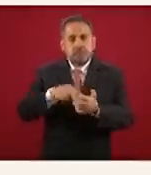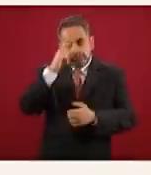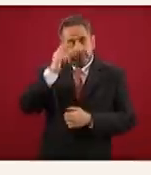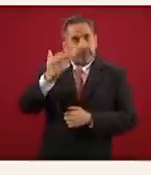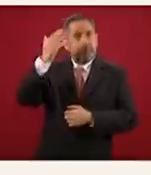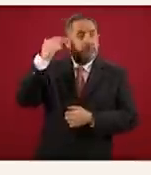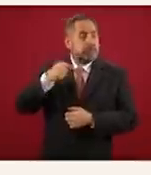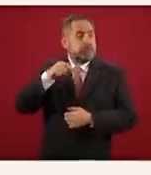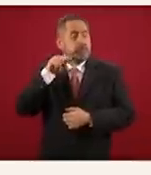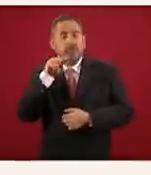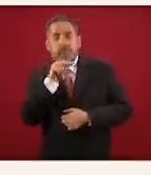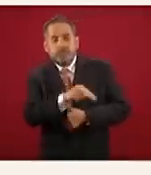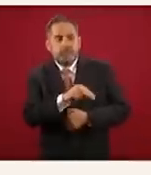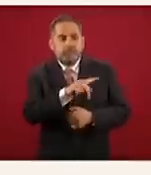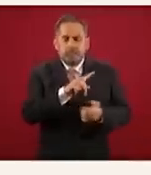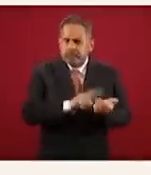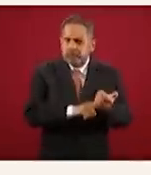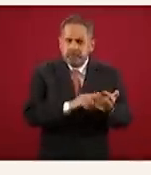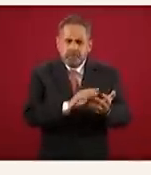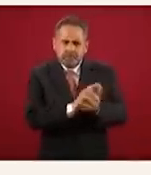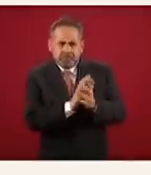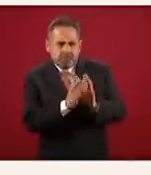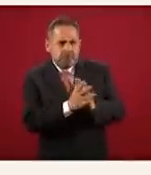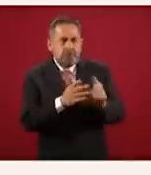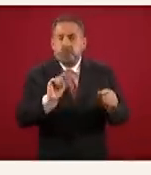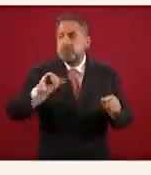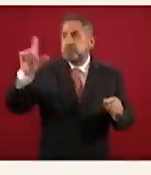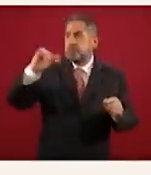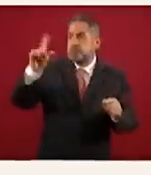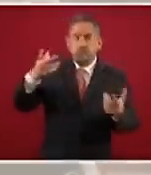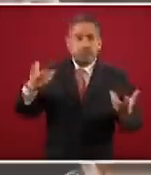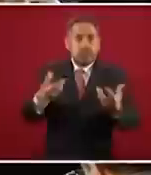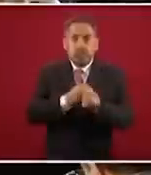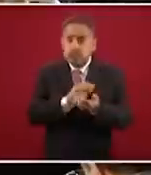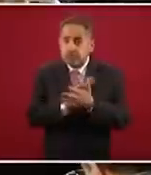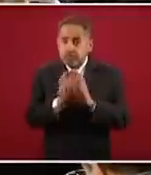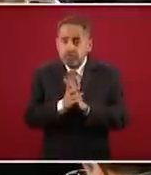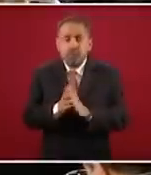los que se encuentren involucrados servidores públicos.